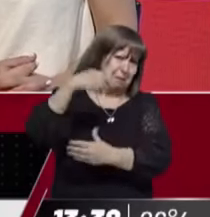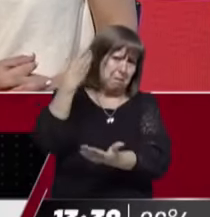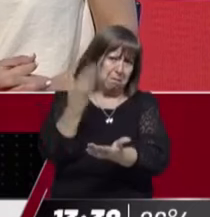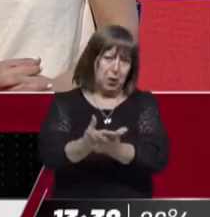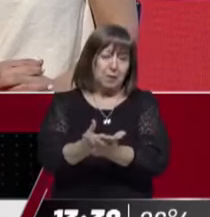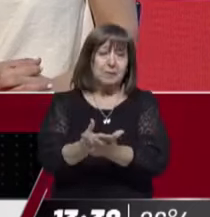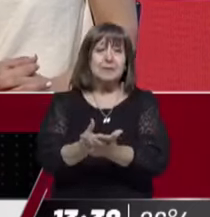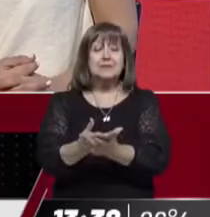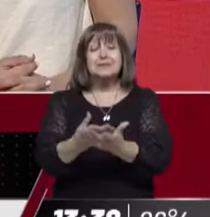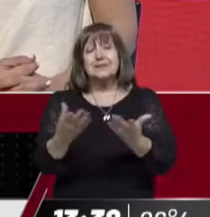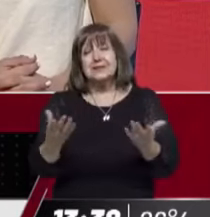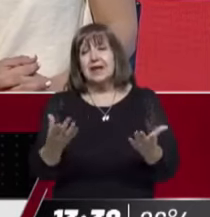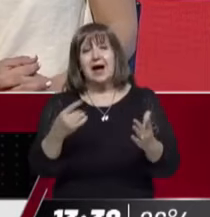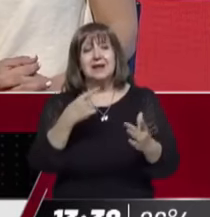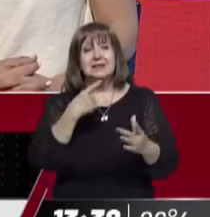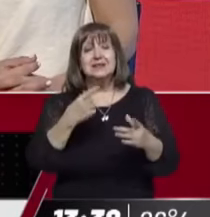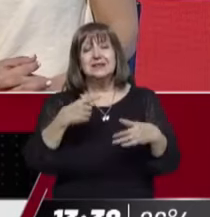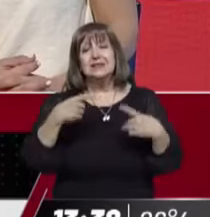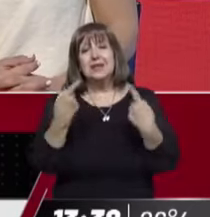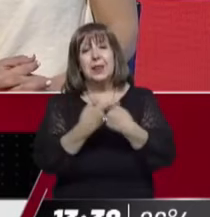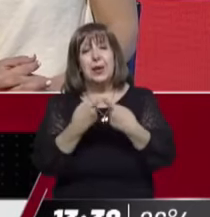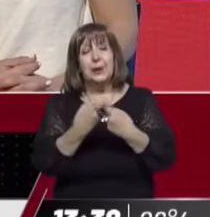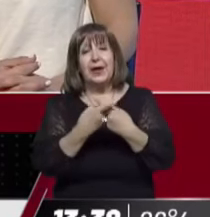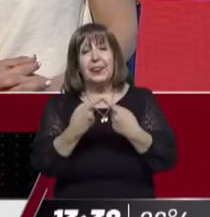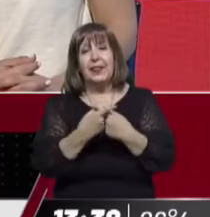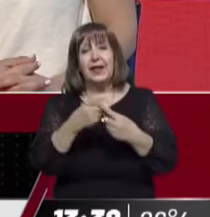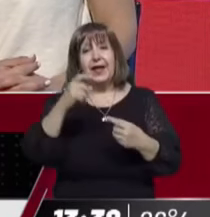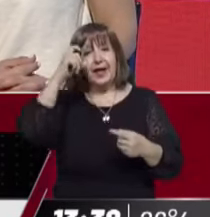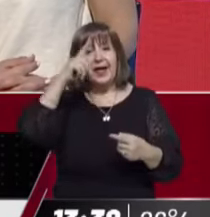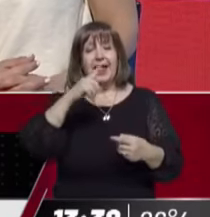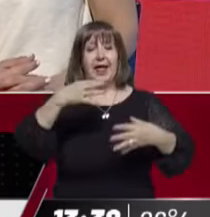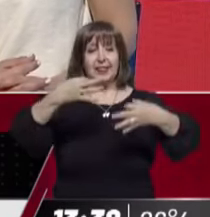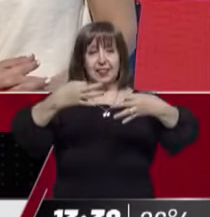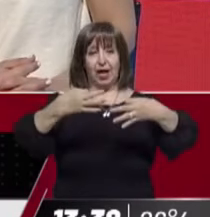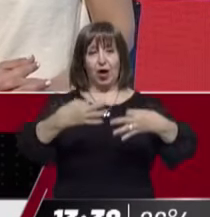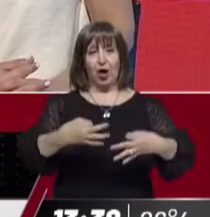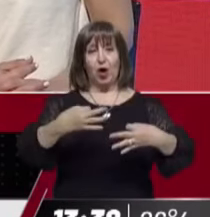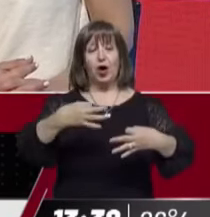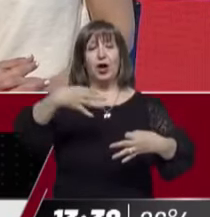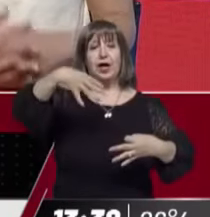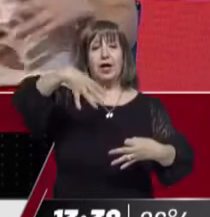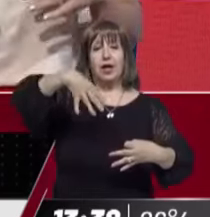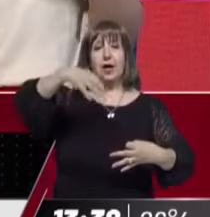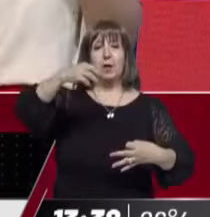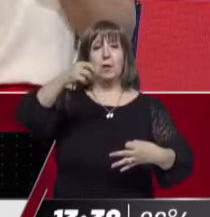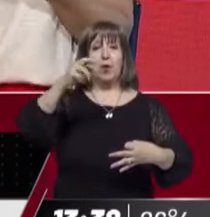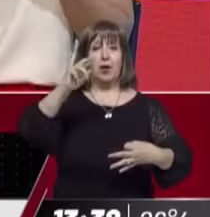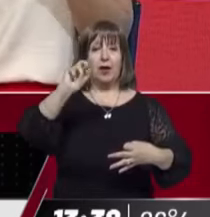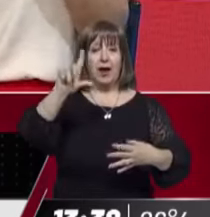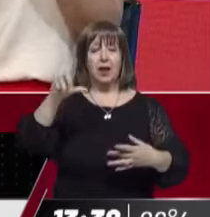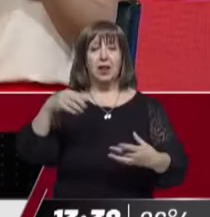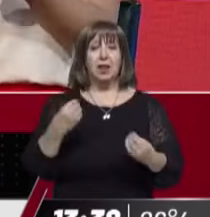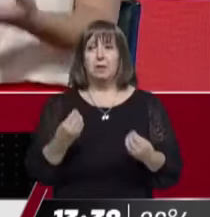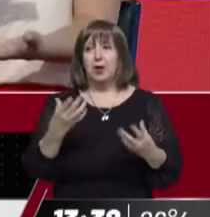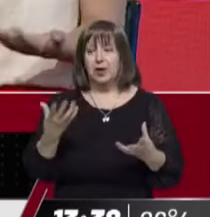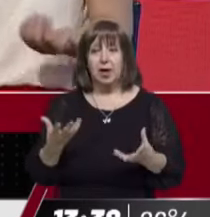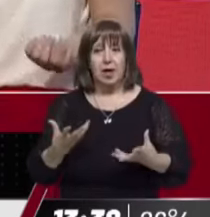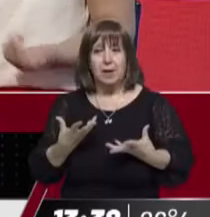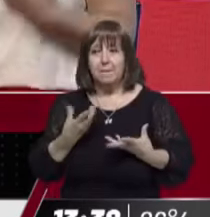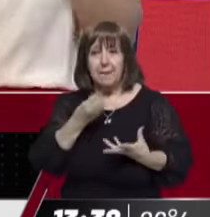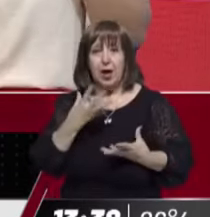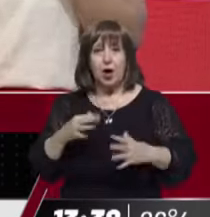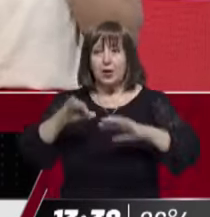marco de lo que es el debate ético y moral, ¿no? Si hay una pelea, una discusión, una persona que está en una situación de vulnerabilidad, si vos te vas a poner a grabarlo